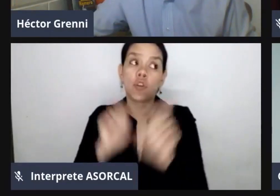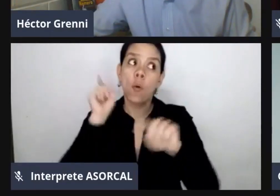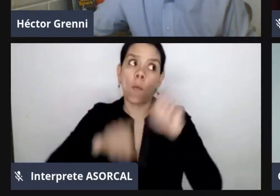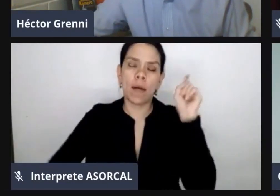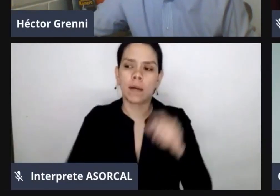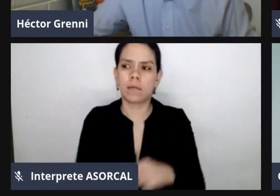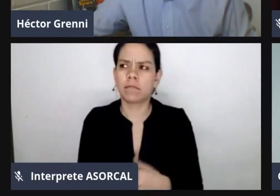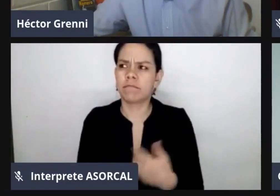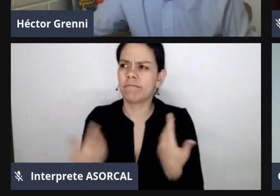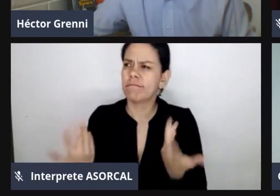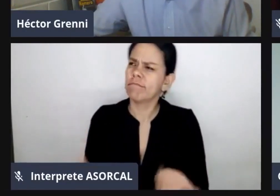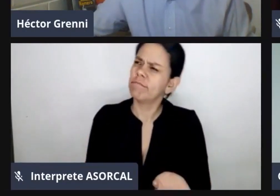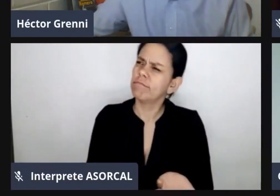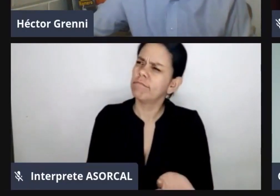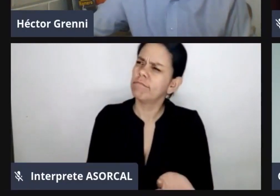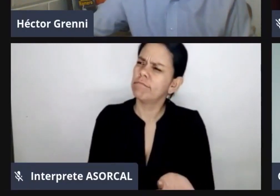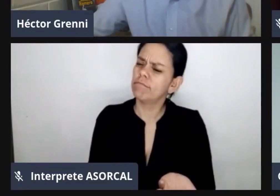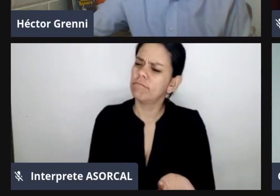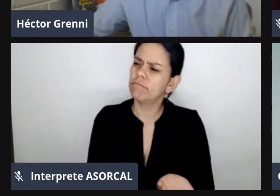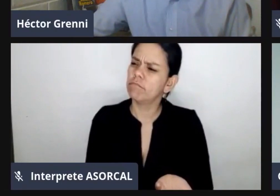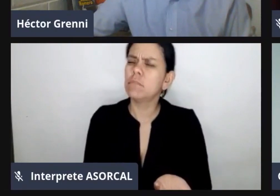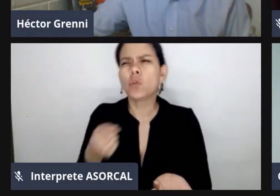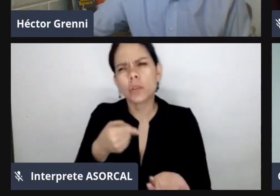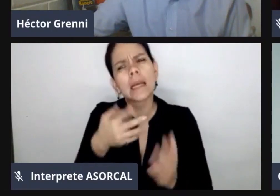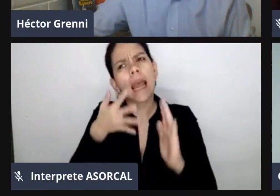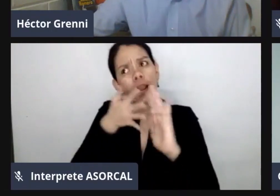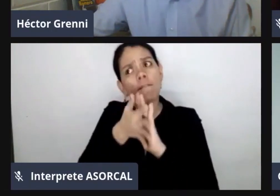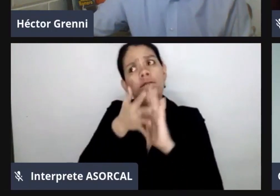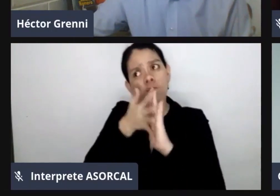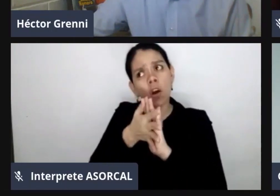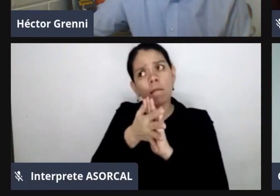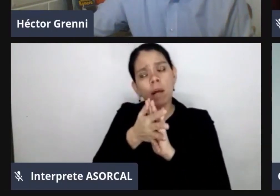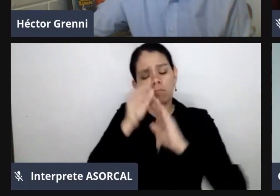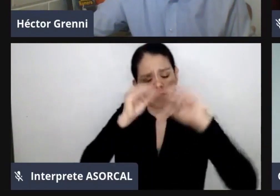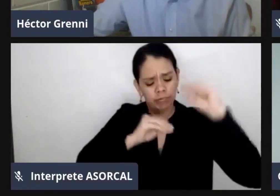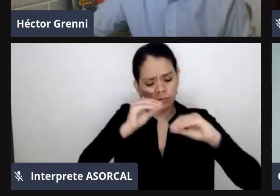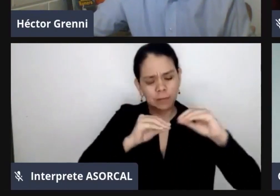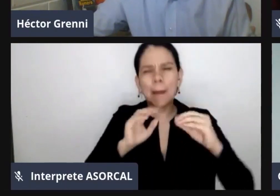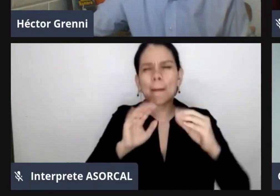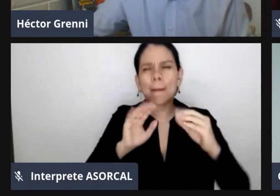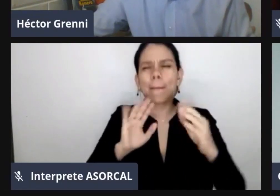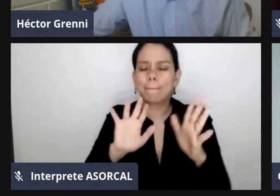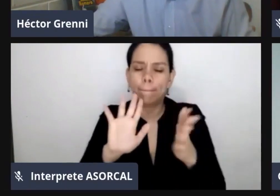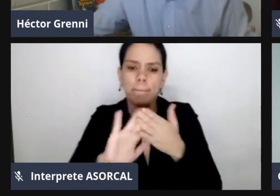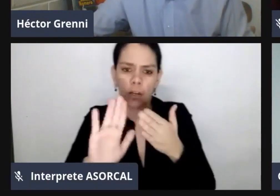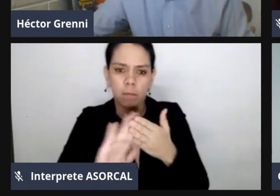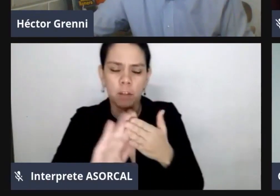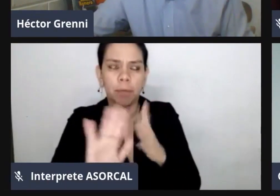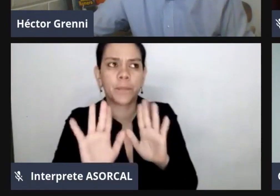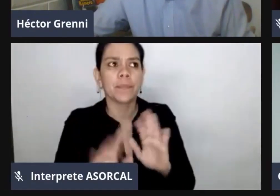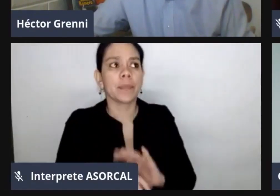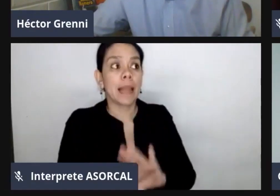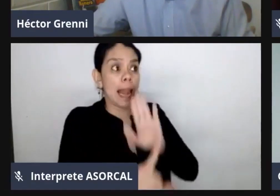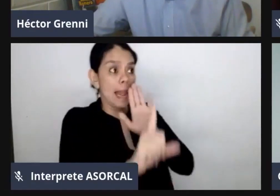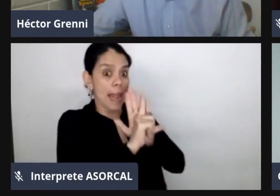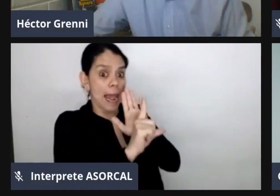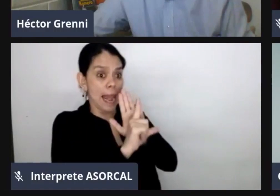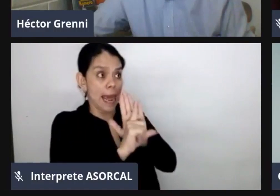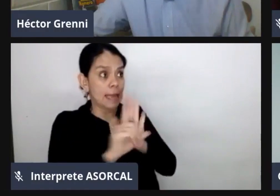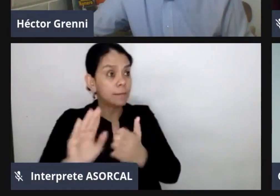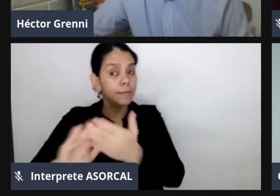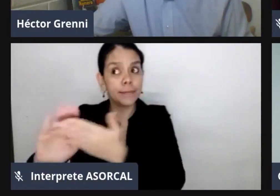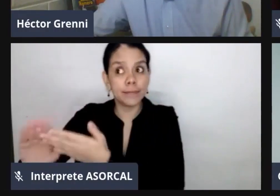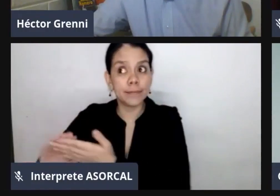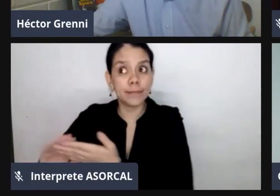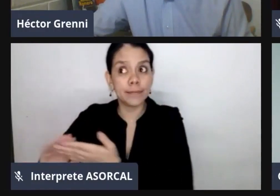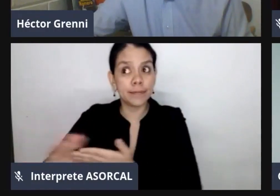este informe permaneció, la ley de amnistía permaneció vigente hasta hace unos 2 años